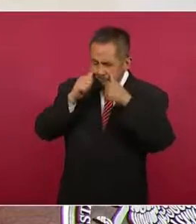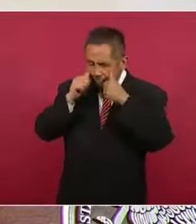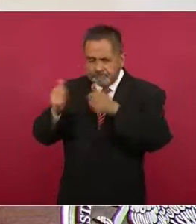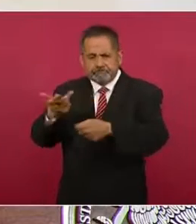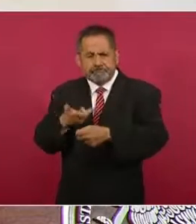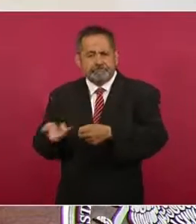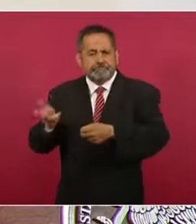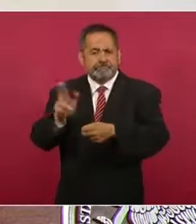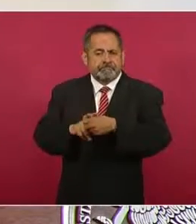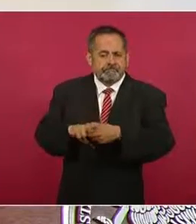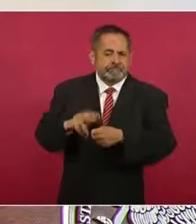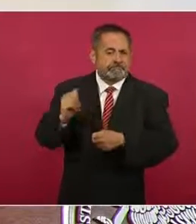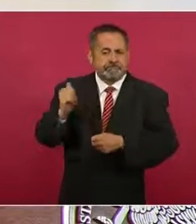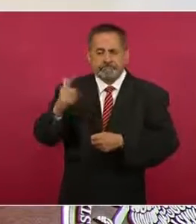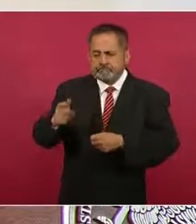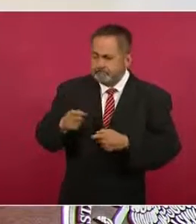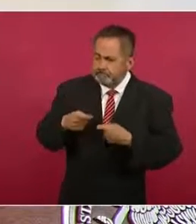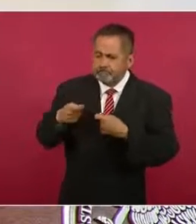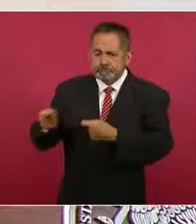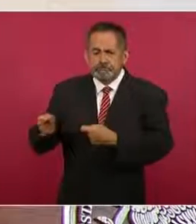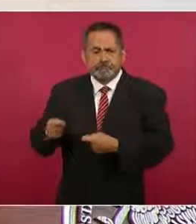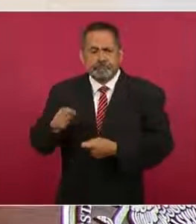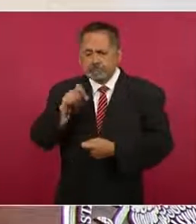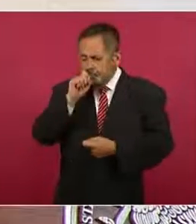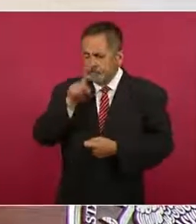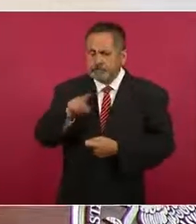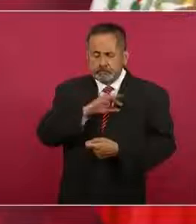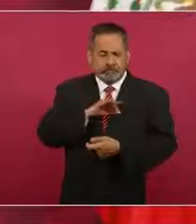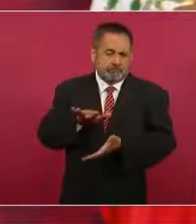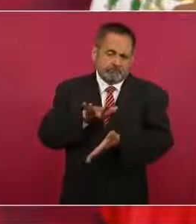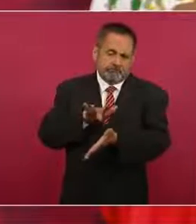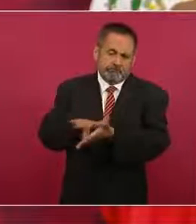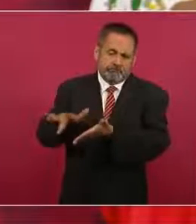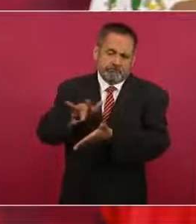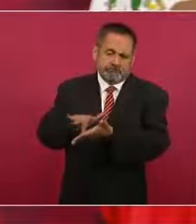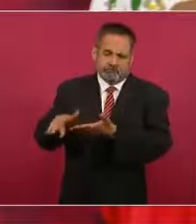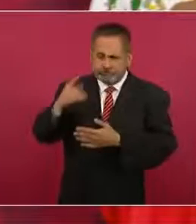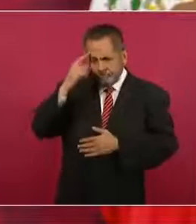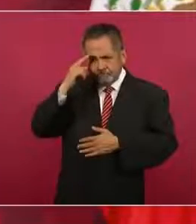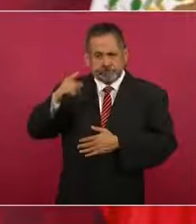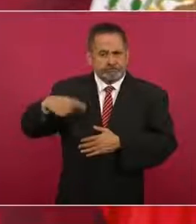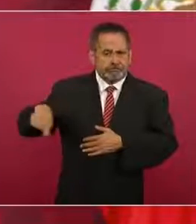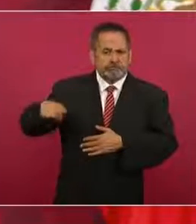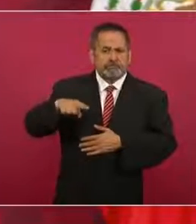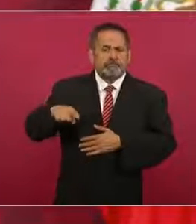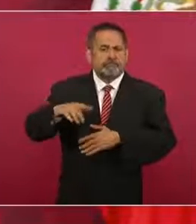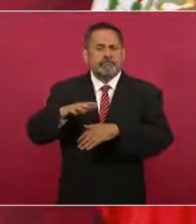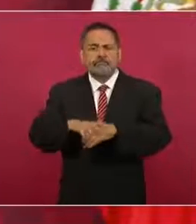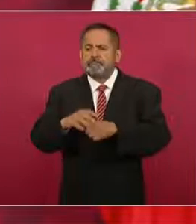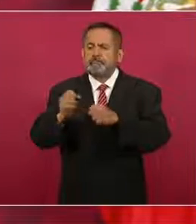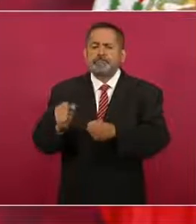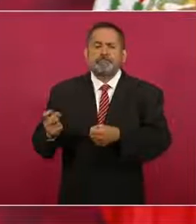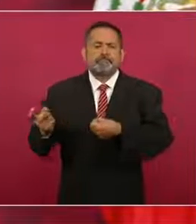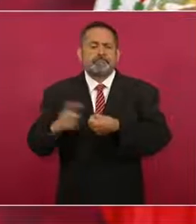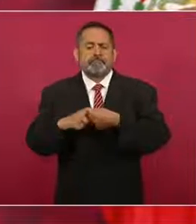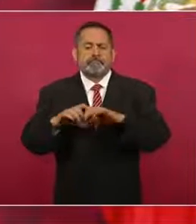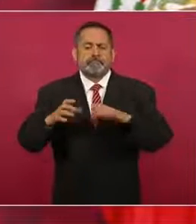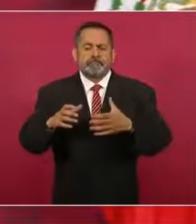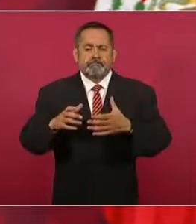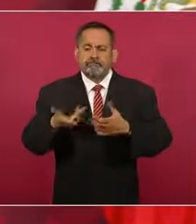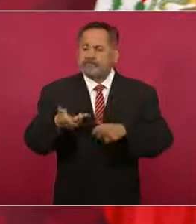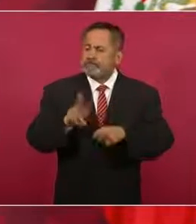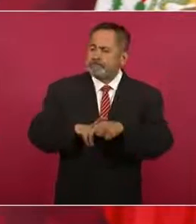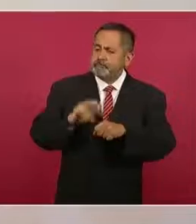médica y se les apoye en seguridad